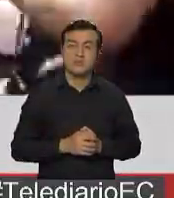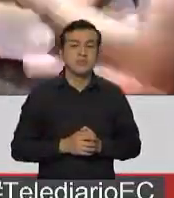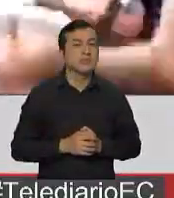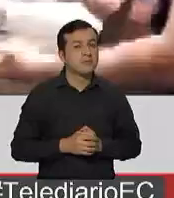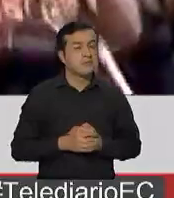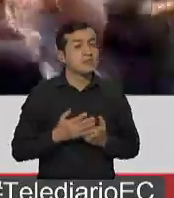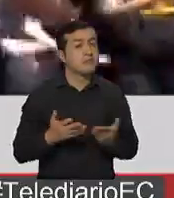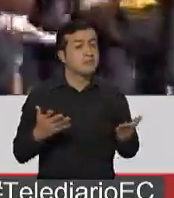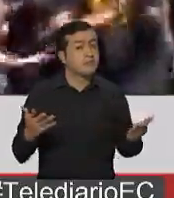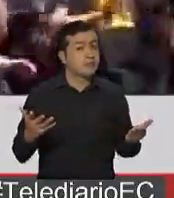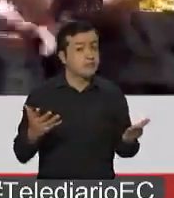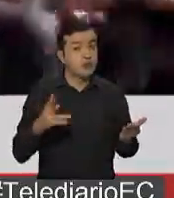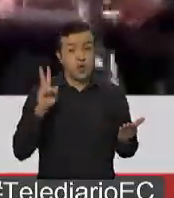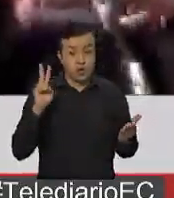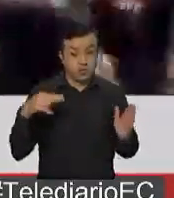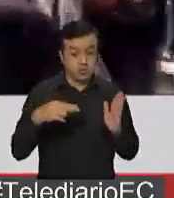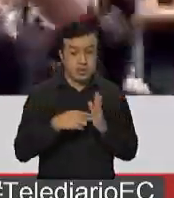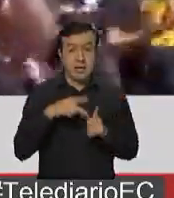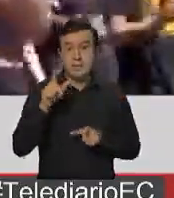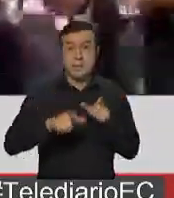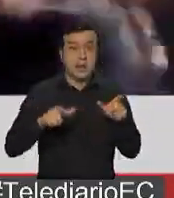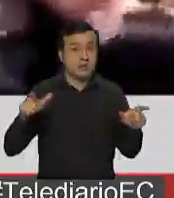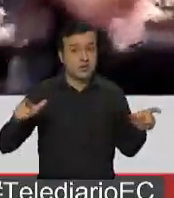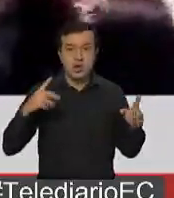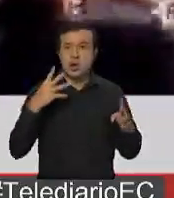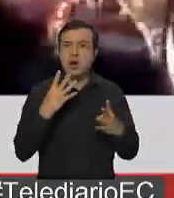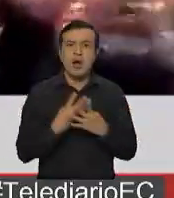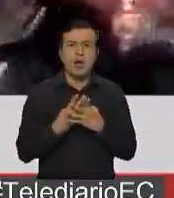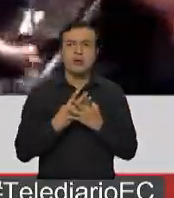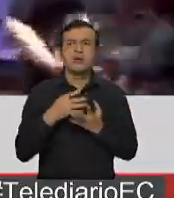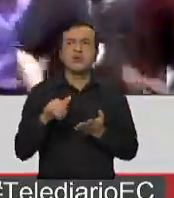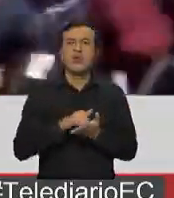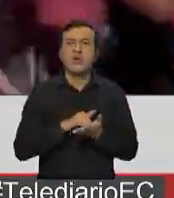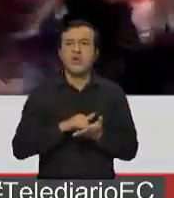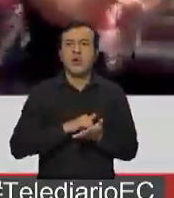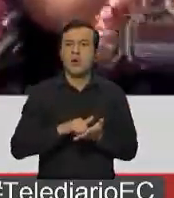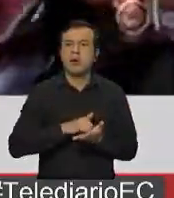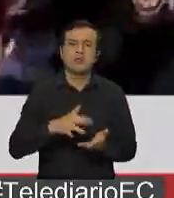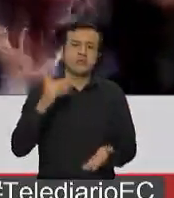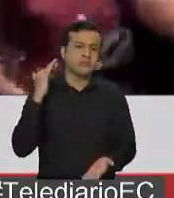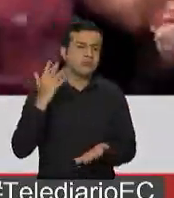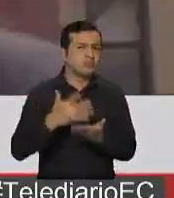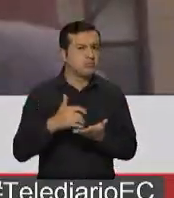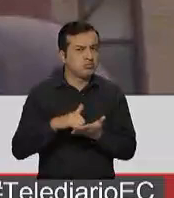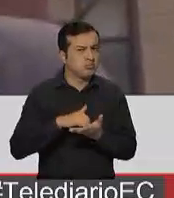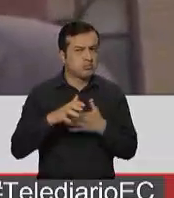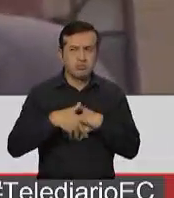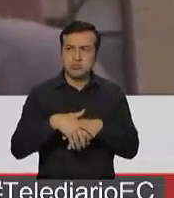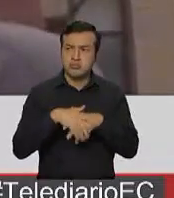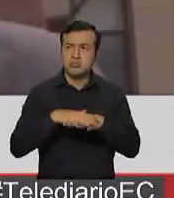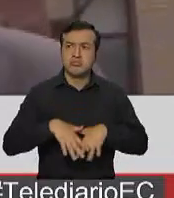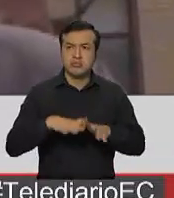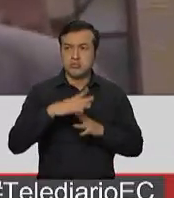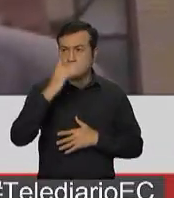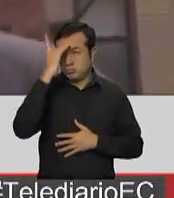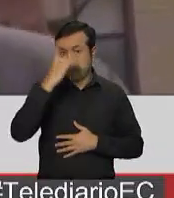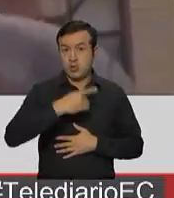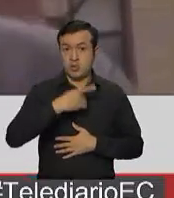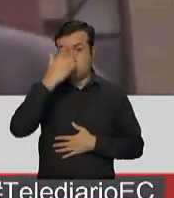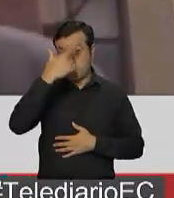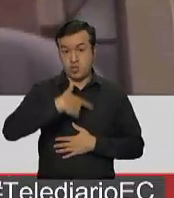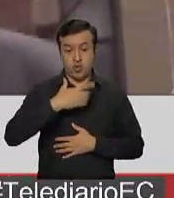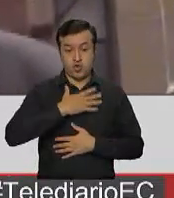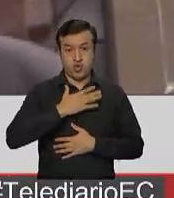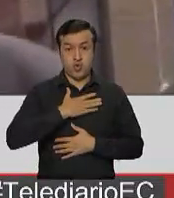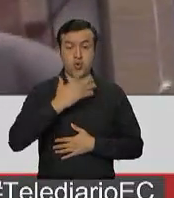Según medios locales, unas 2.000 personas fueron detenidas en la Gran Manzana desde el inicio de las protestas. Dada mi posición como hombre negro en este